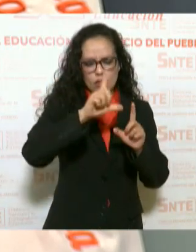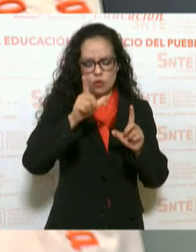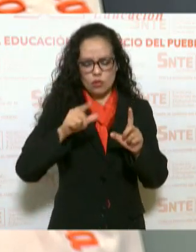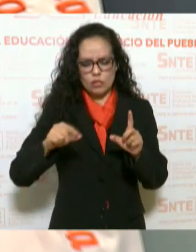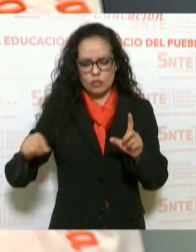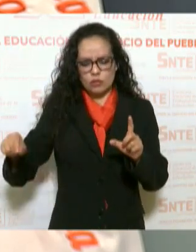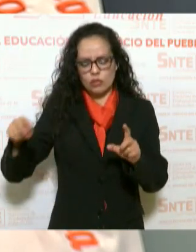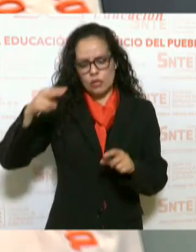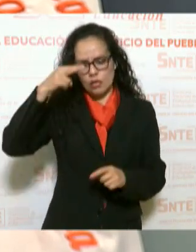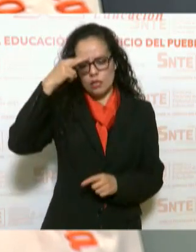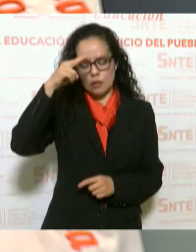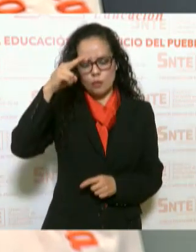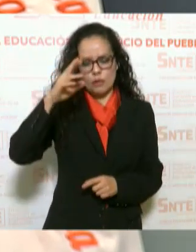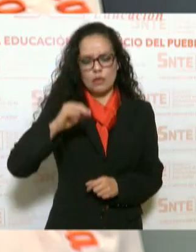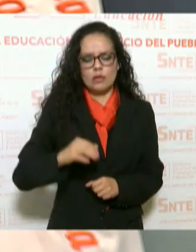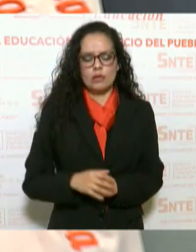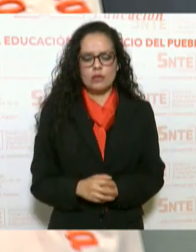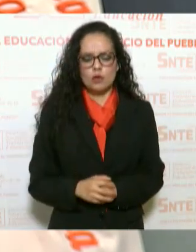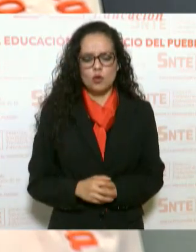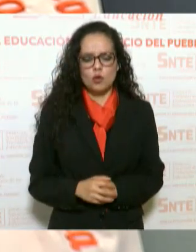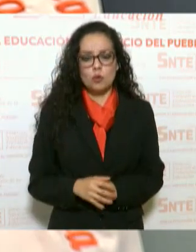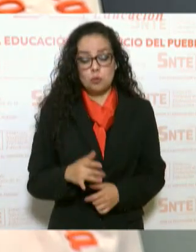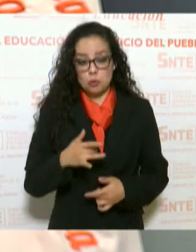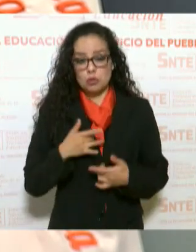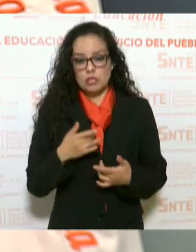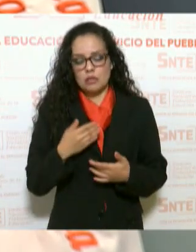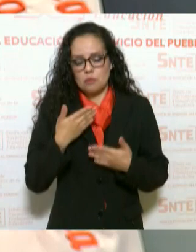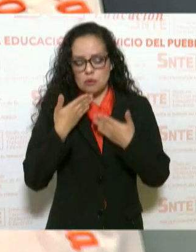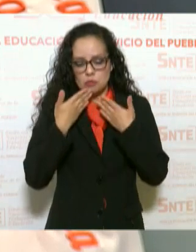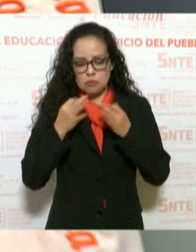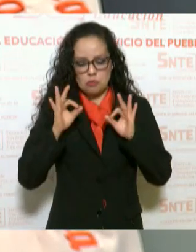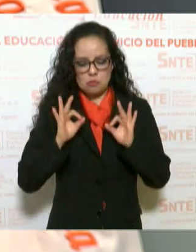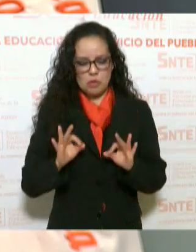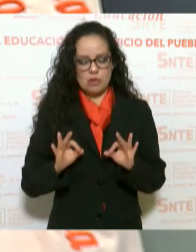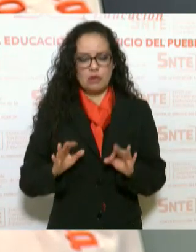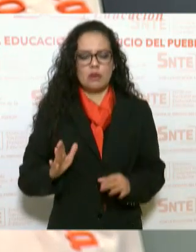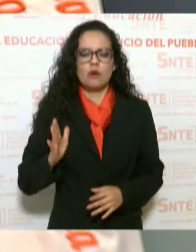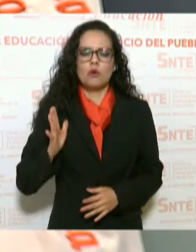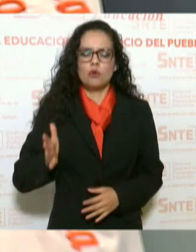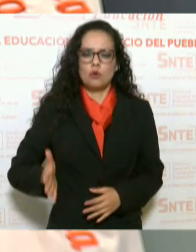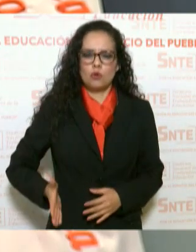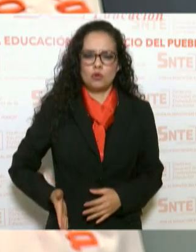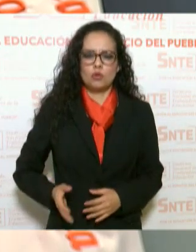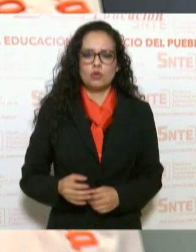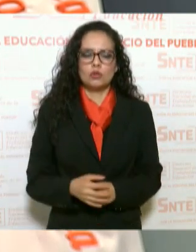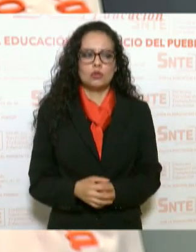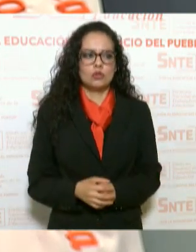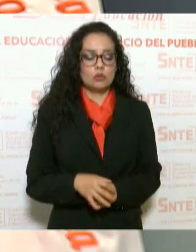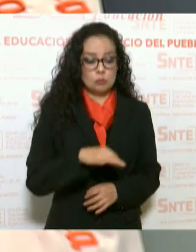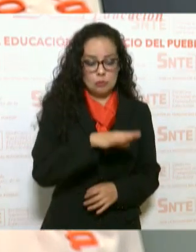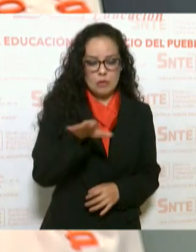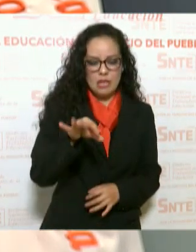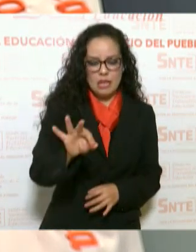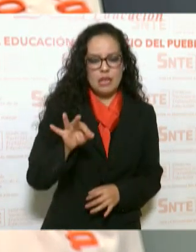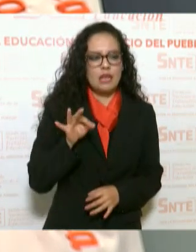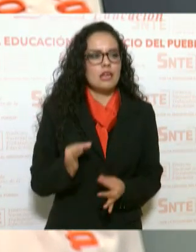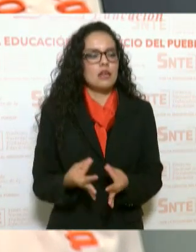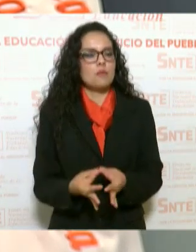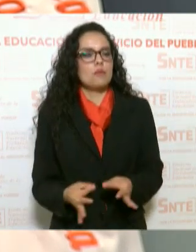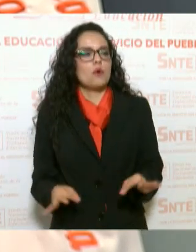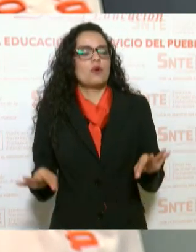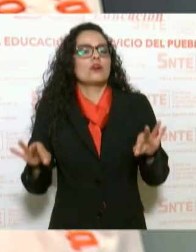México, particularmente honrados, privilegiados, porque está con